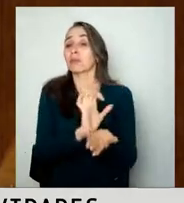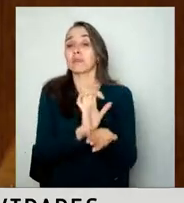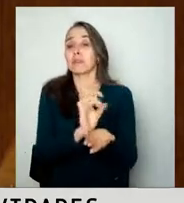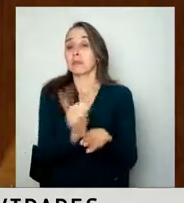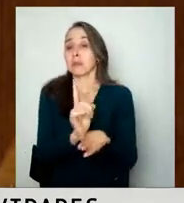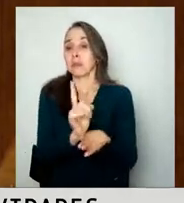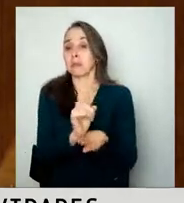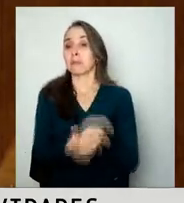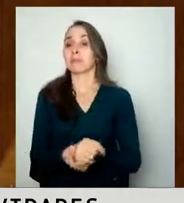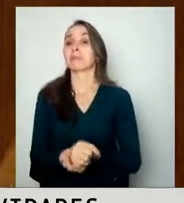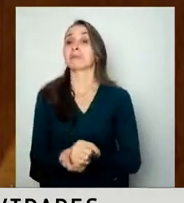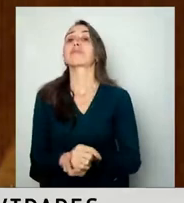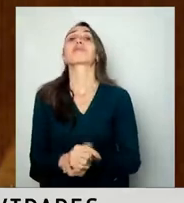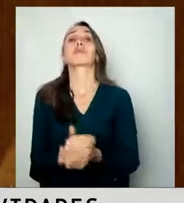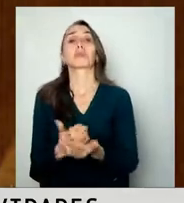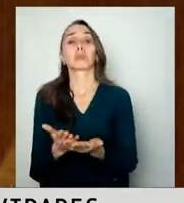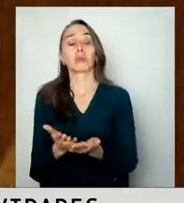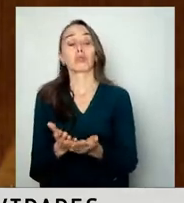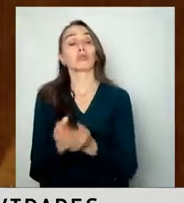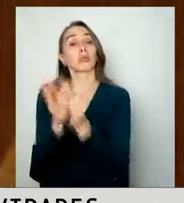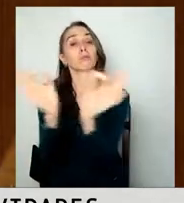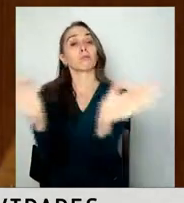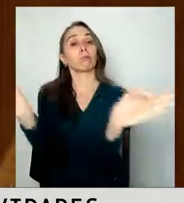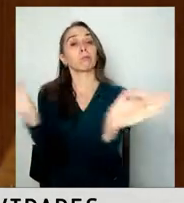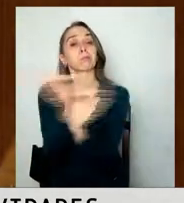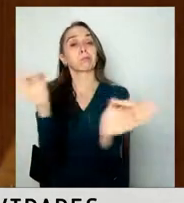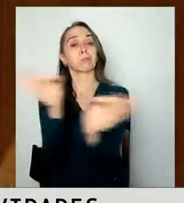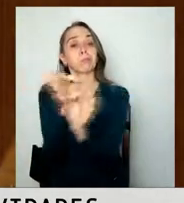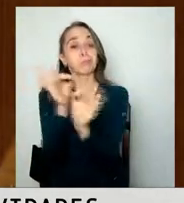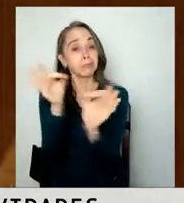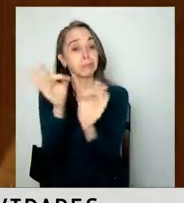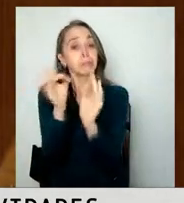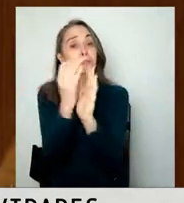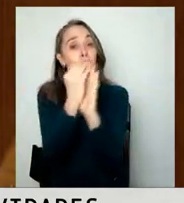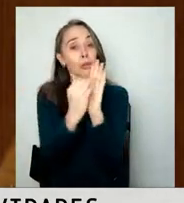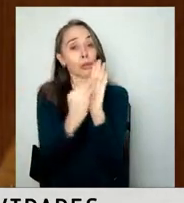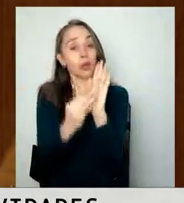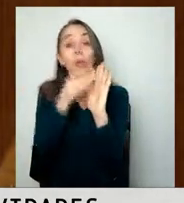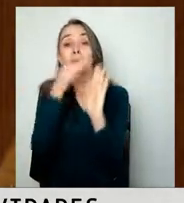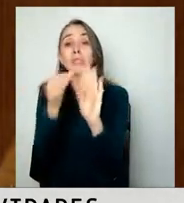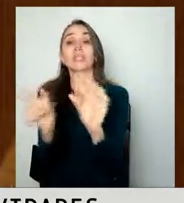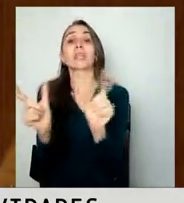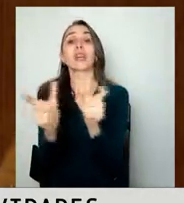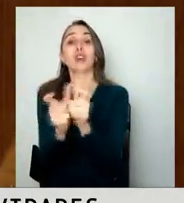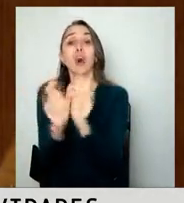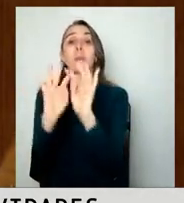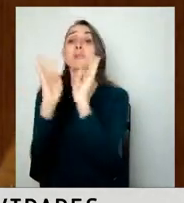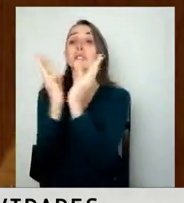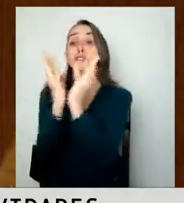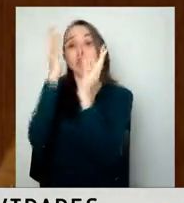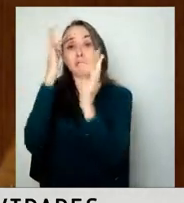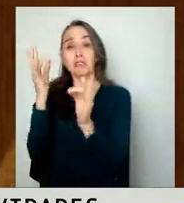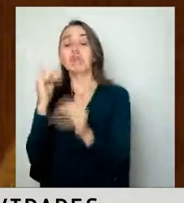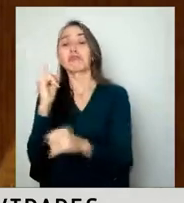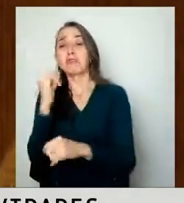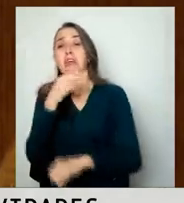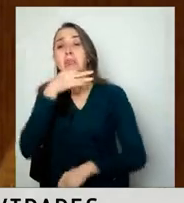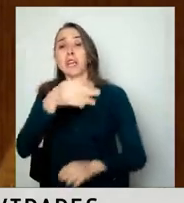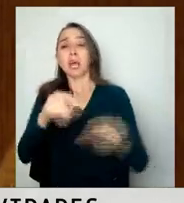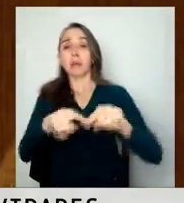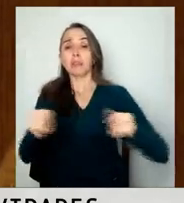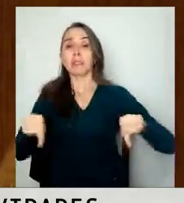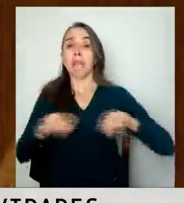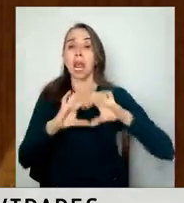consecuencia de los antecedentes expuestos la comisión decidió recomendar a esta honorable cámara